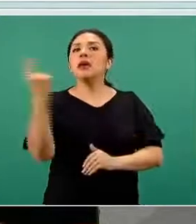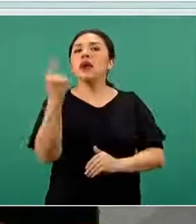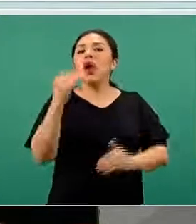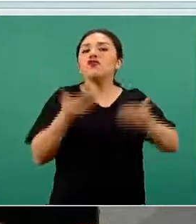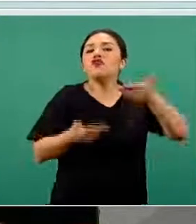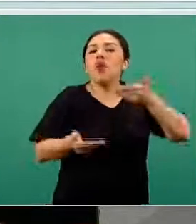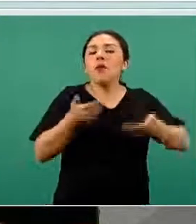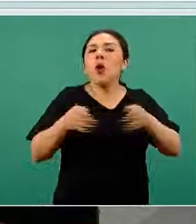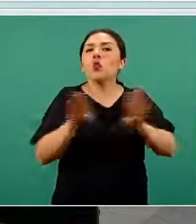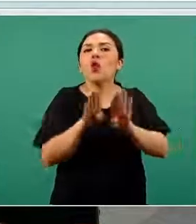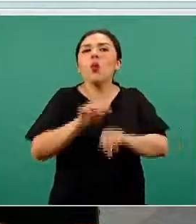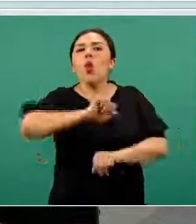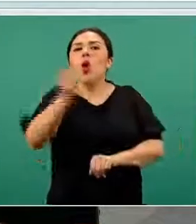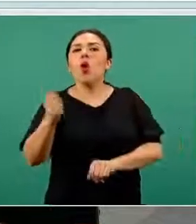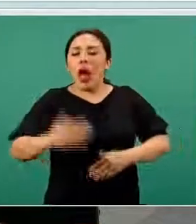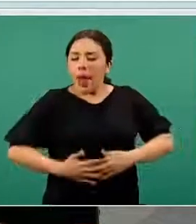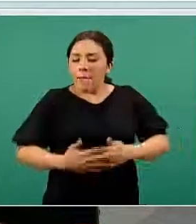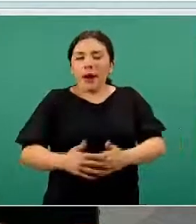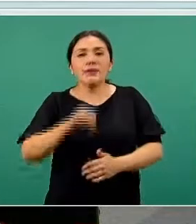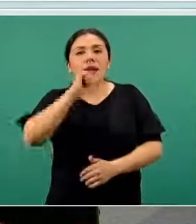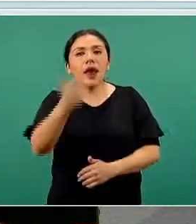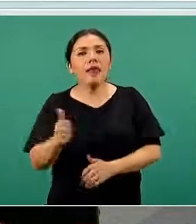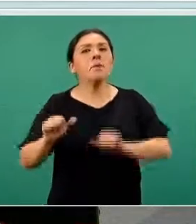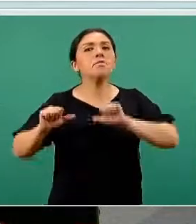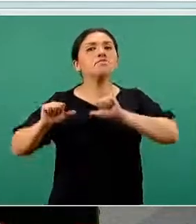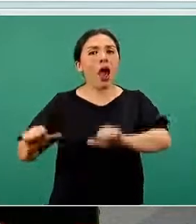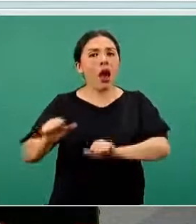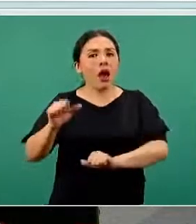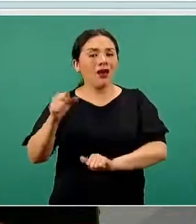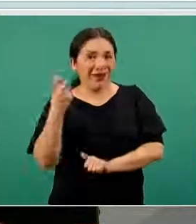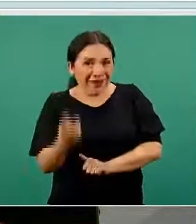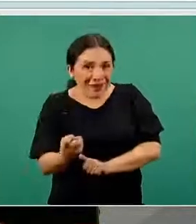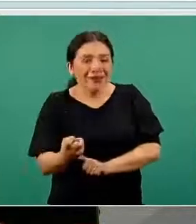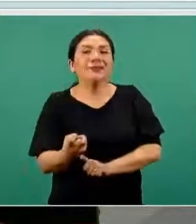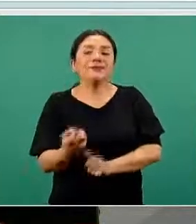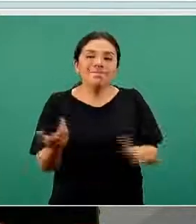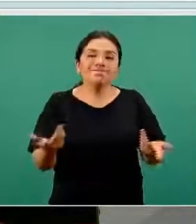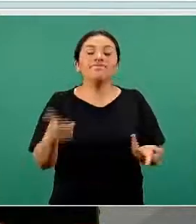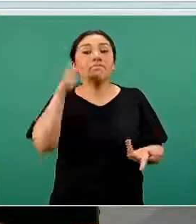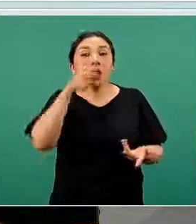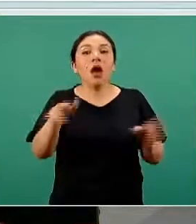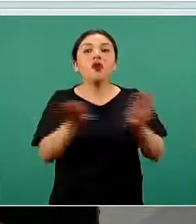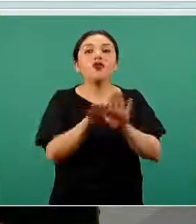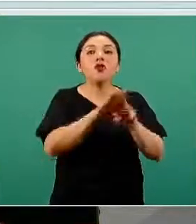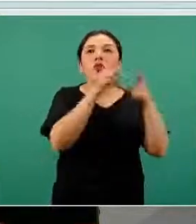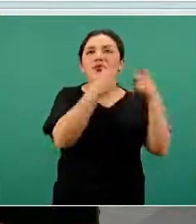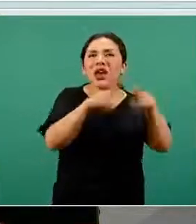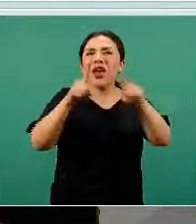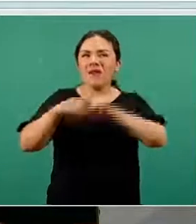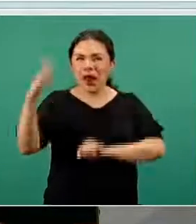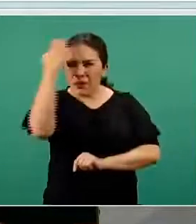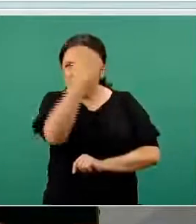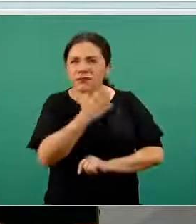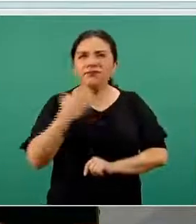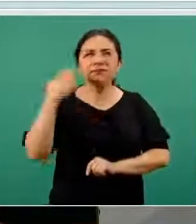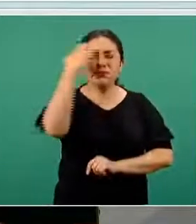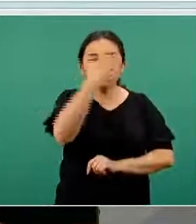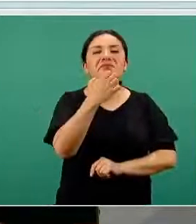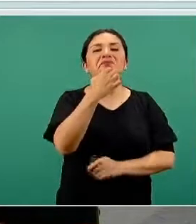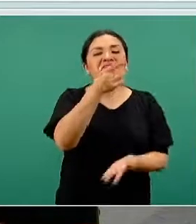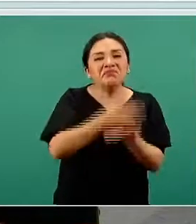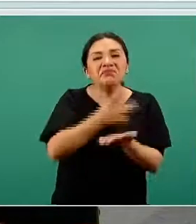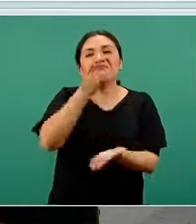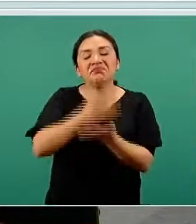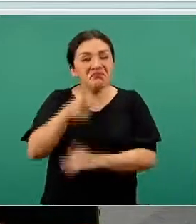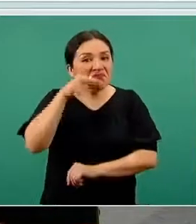con aquellas que no estaban embarazadas. Así, entre los diferentes análisis se identificaron